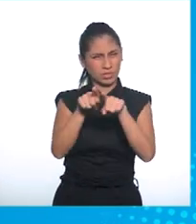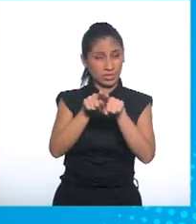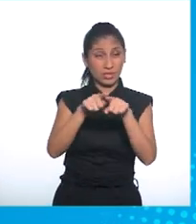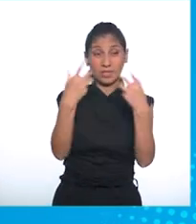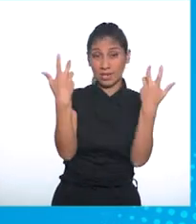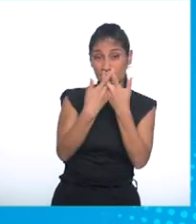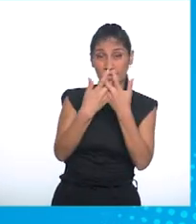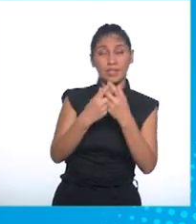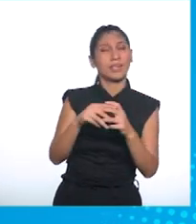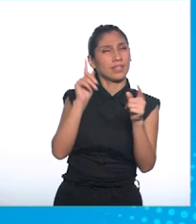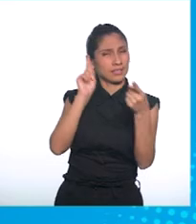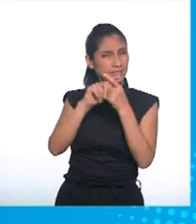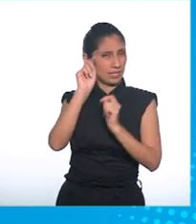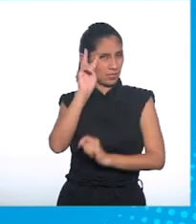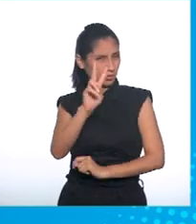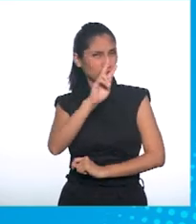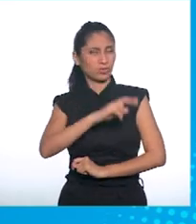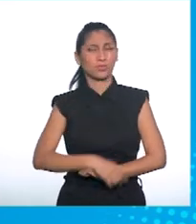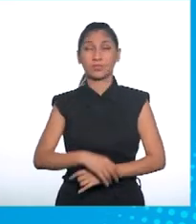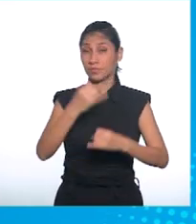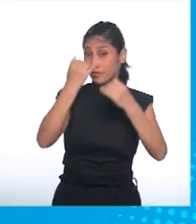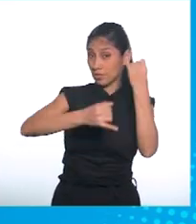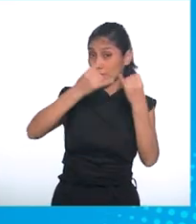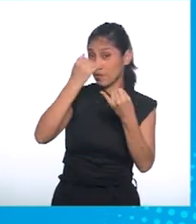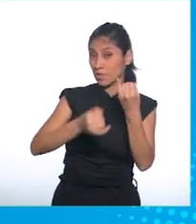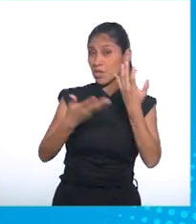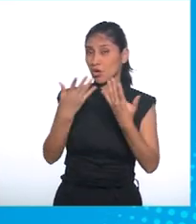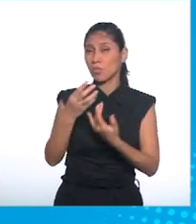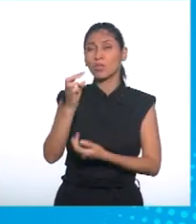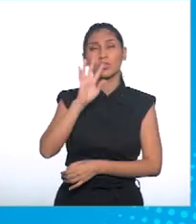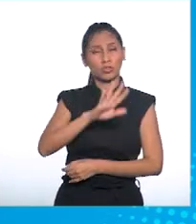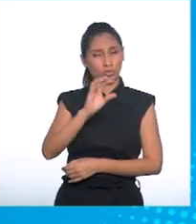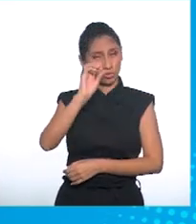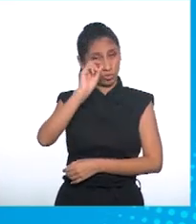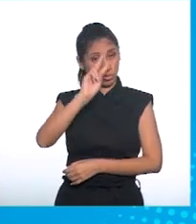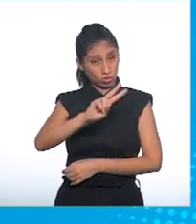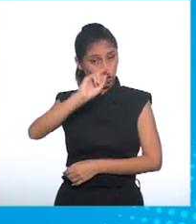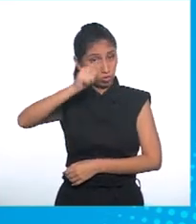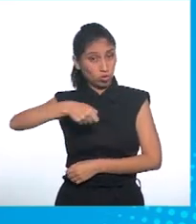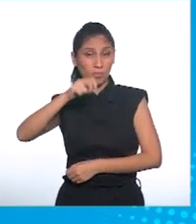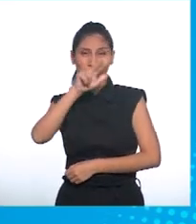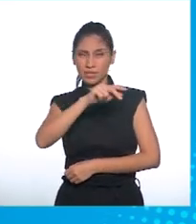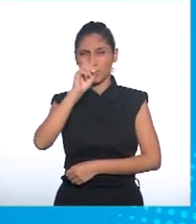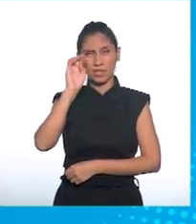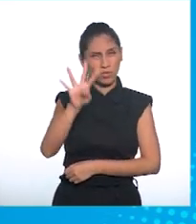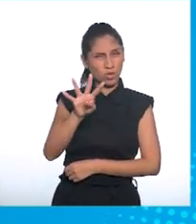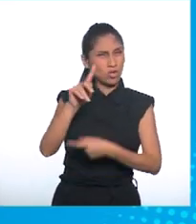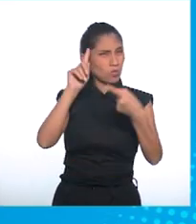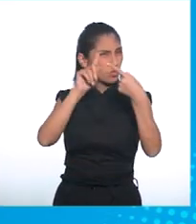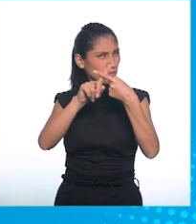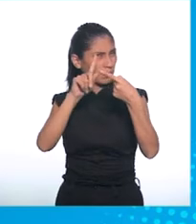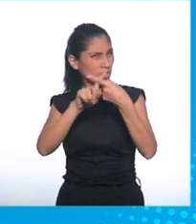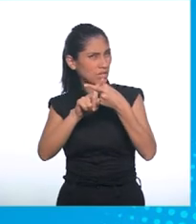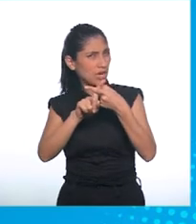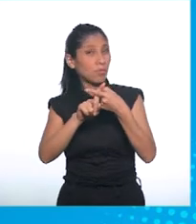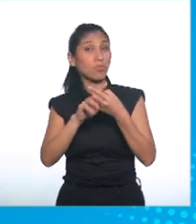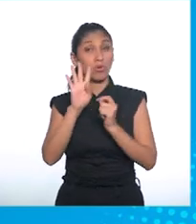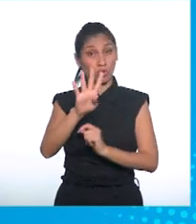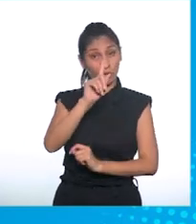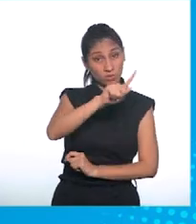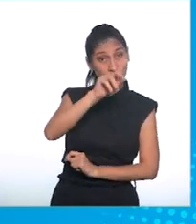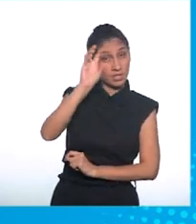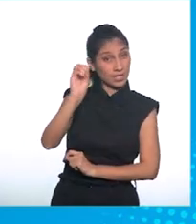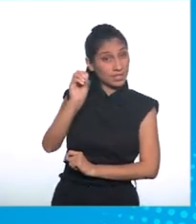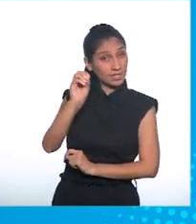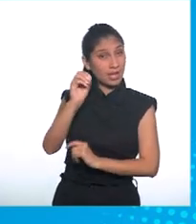parte entera 2. Finalmente, la mantisa 2,34 multiplica la potencia de